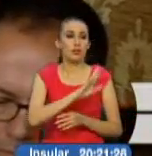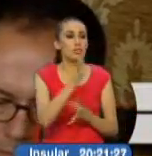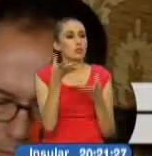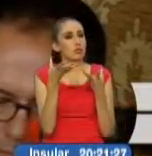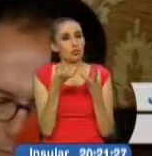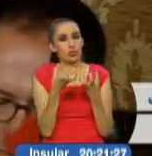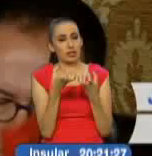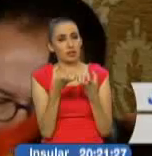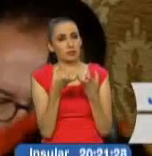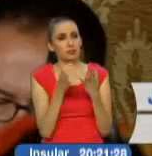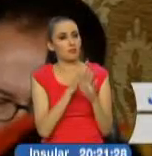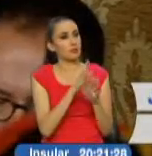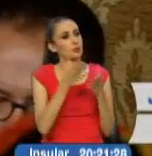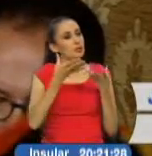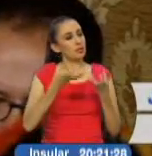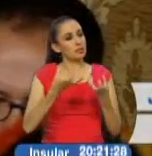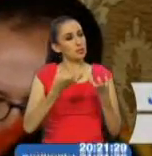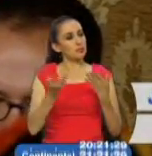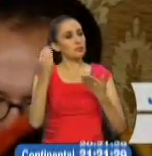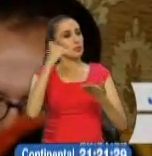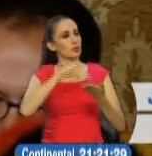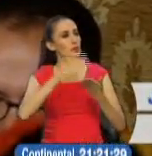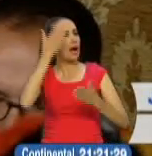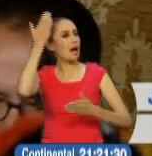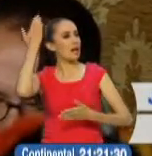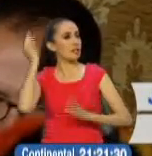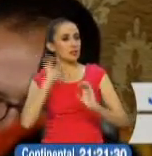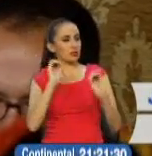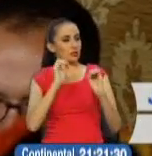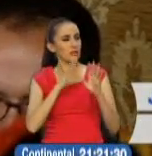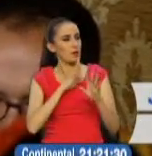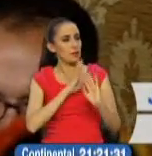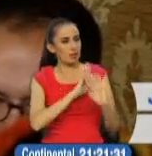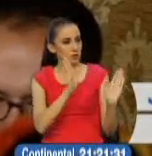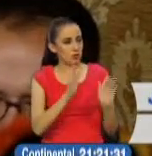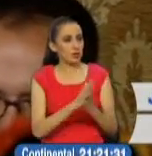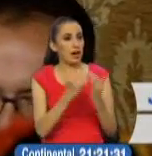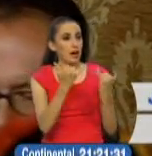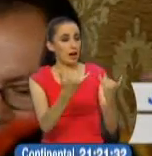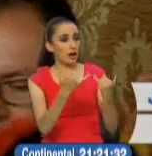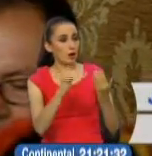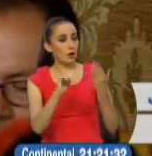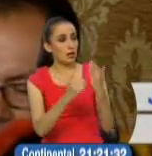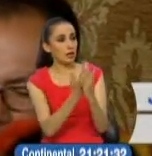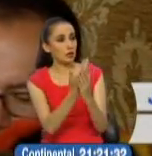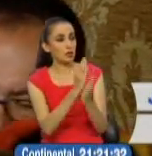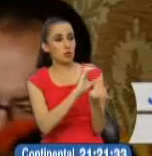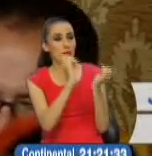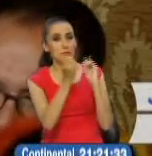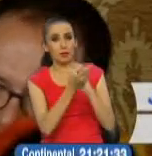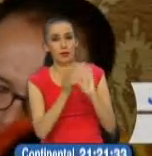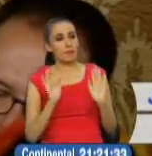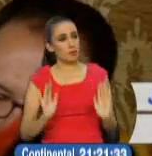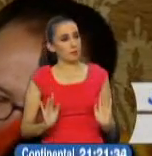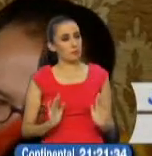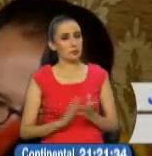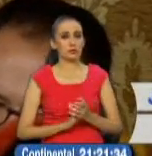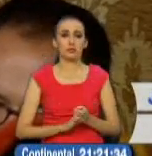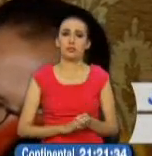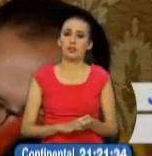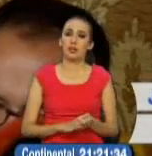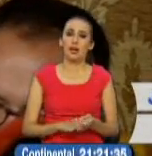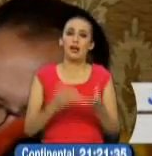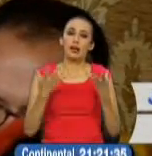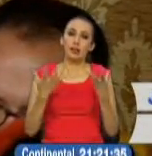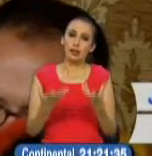quisiéramos volver a tocar de lo pasado. Hay una intención, digamos, de